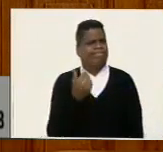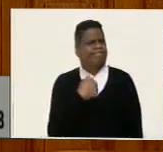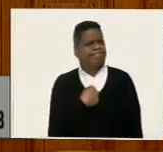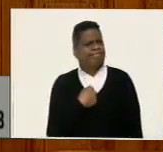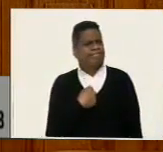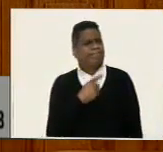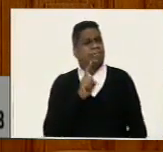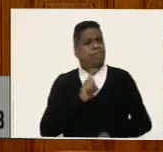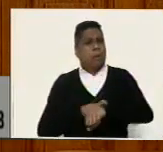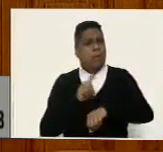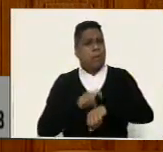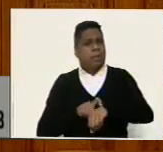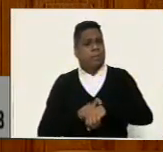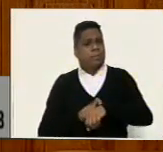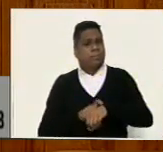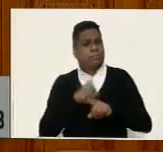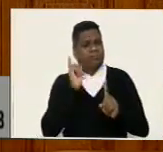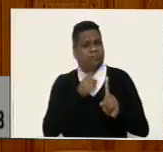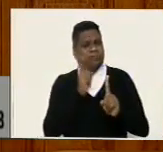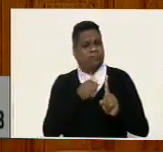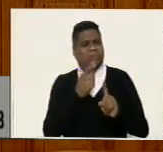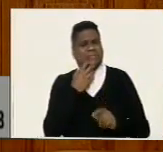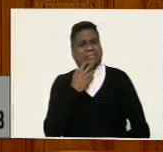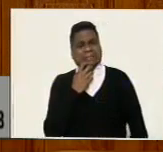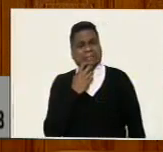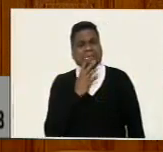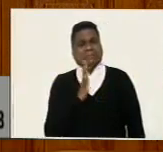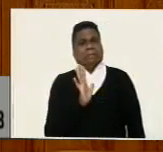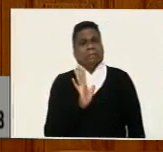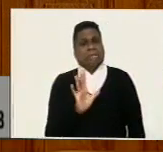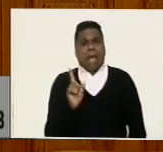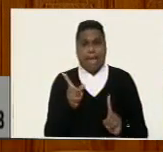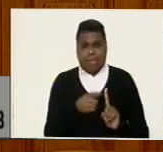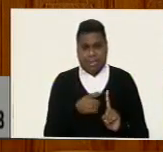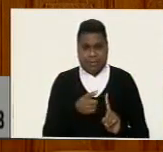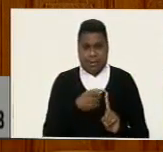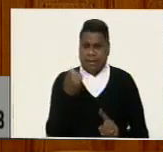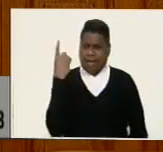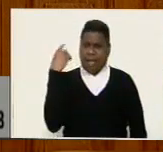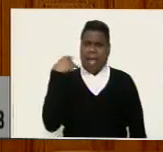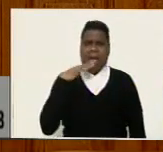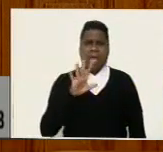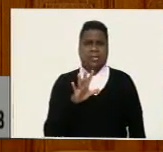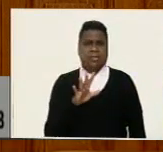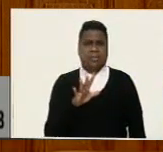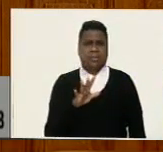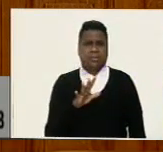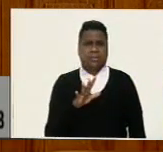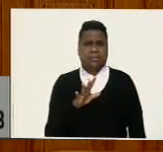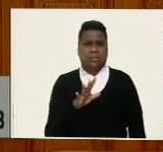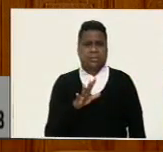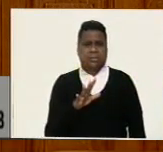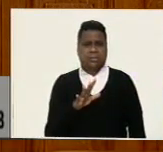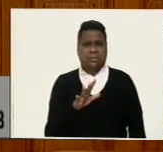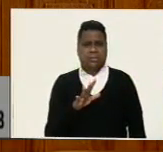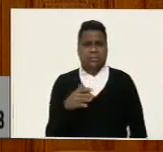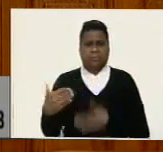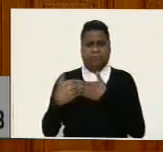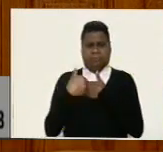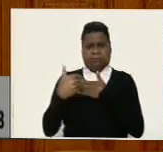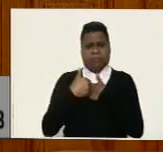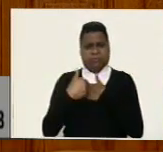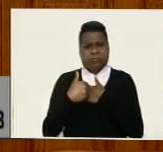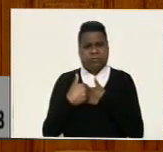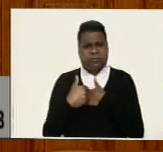los momentos de amenaza. La primera de ellas fue la grosera amenaza del